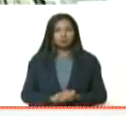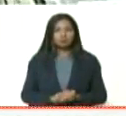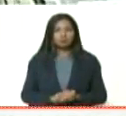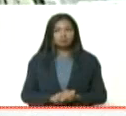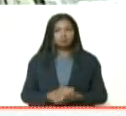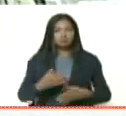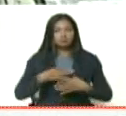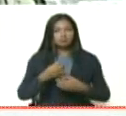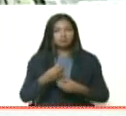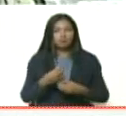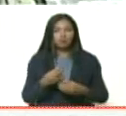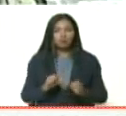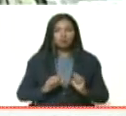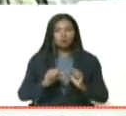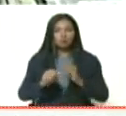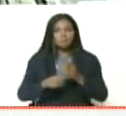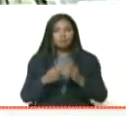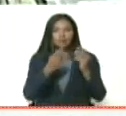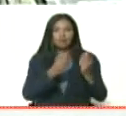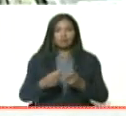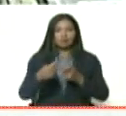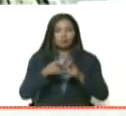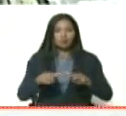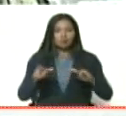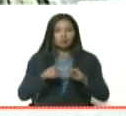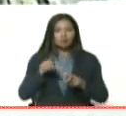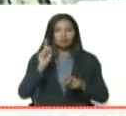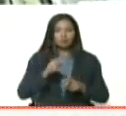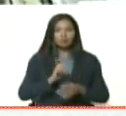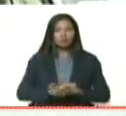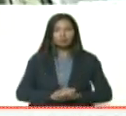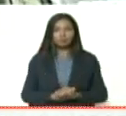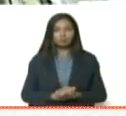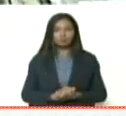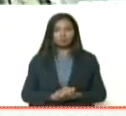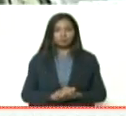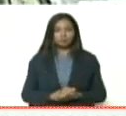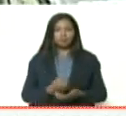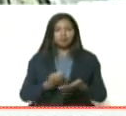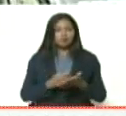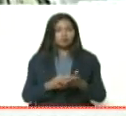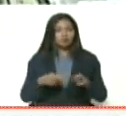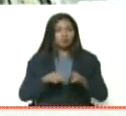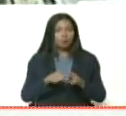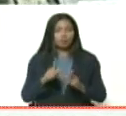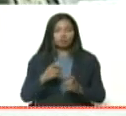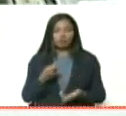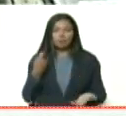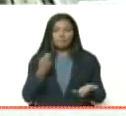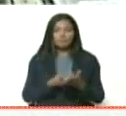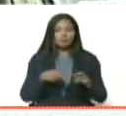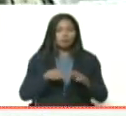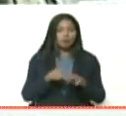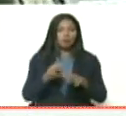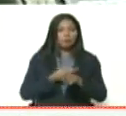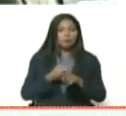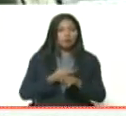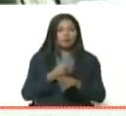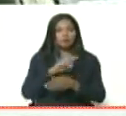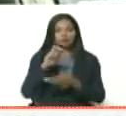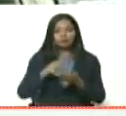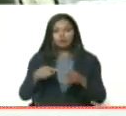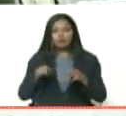la intención de apalancar la economía local, ya que los recursos, mi comandante en jefe, que usted invierte desde el gobierno nacional para los combos